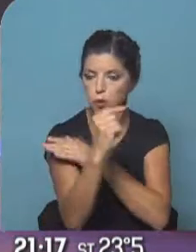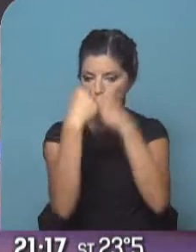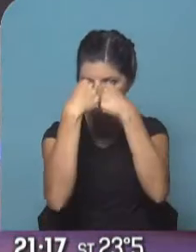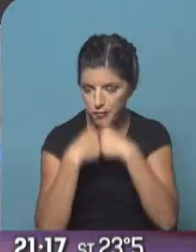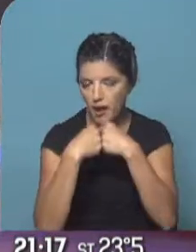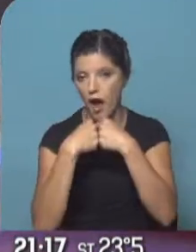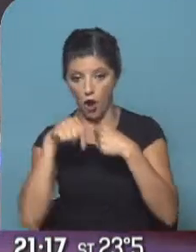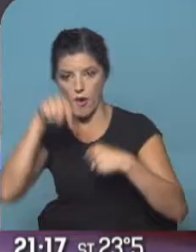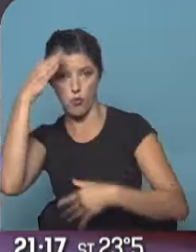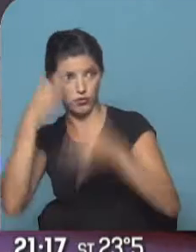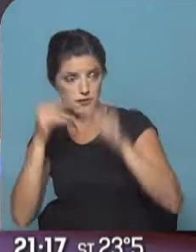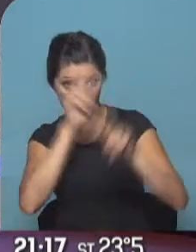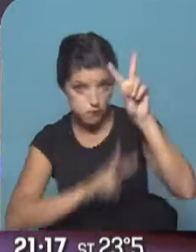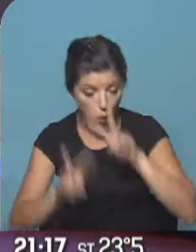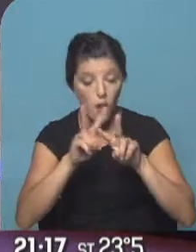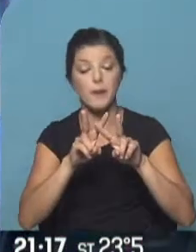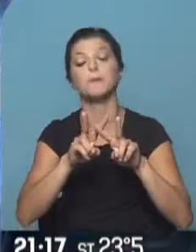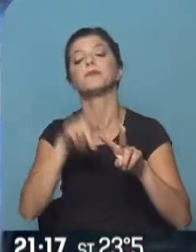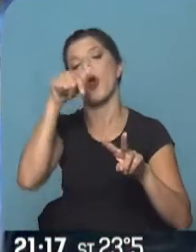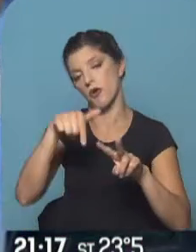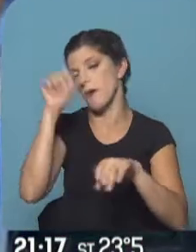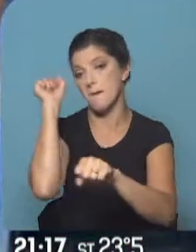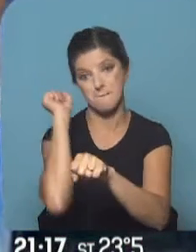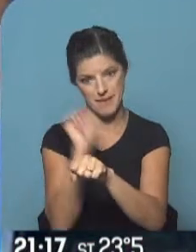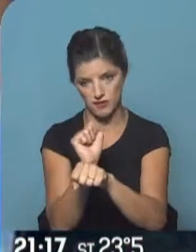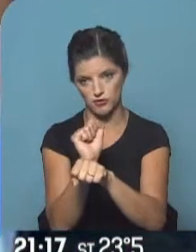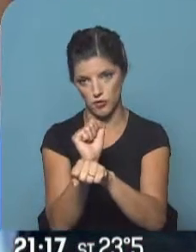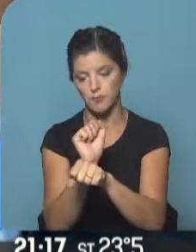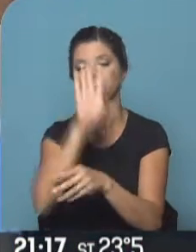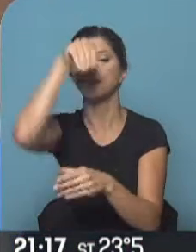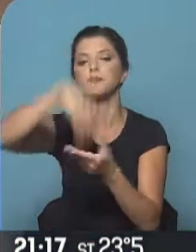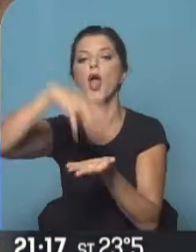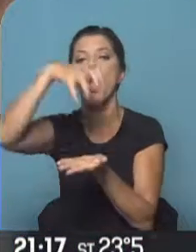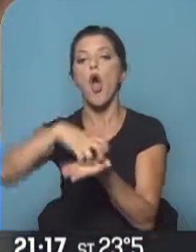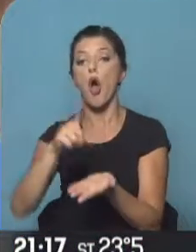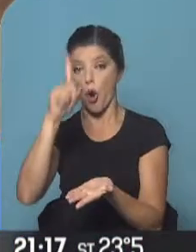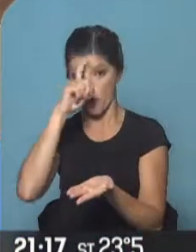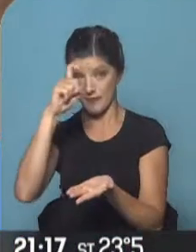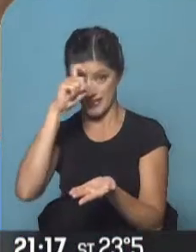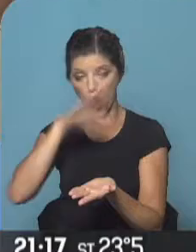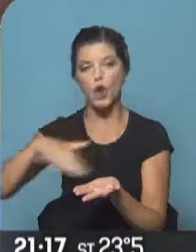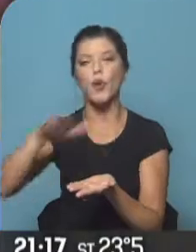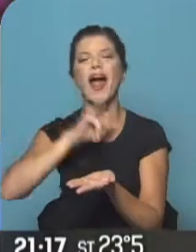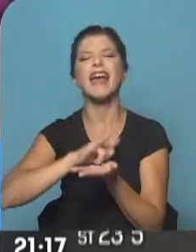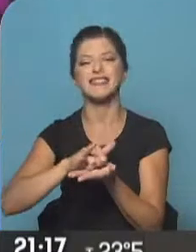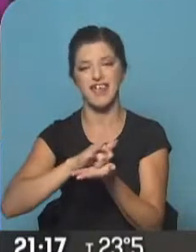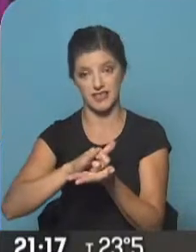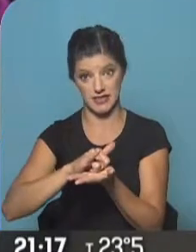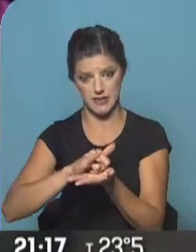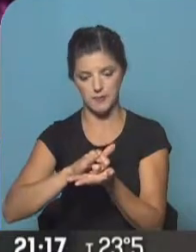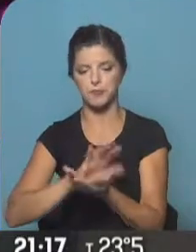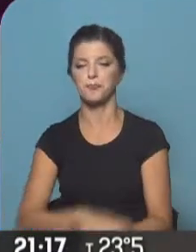preventiva. Ahora está preso y ha quedado detenido en el hospital del penal de Ezeiza. Concretamente, el